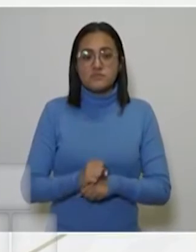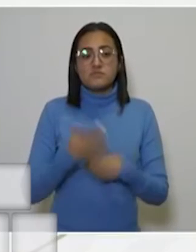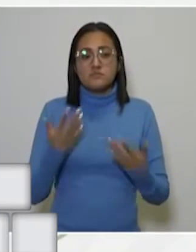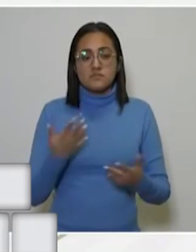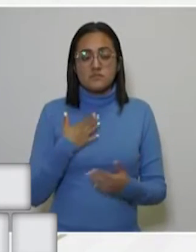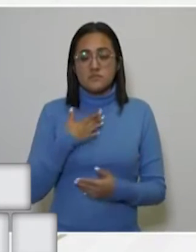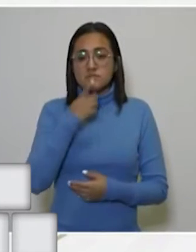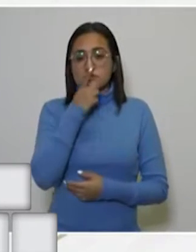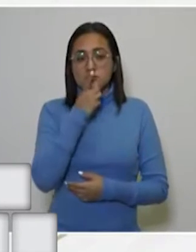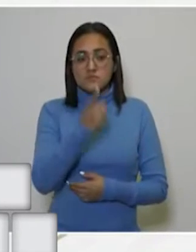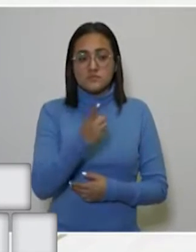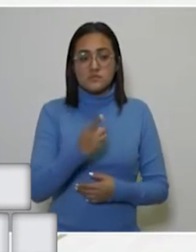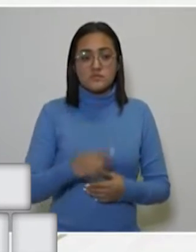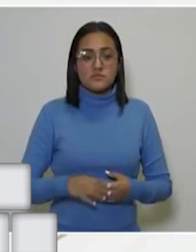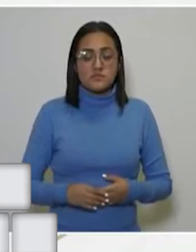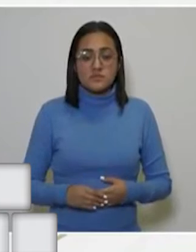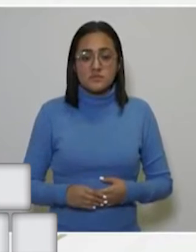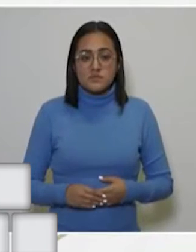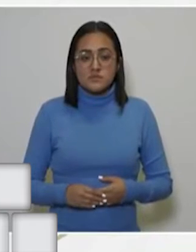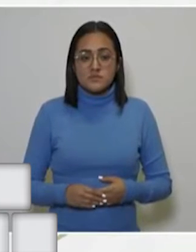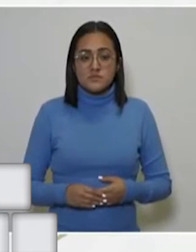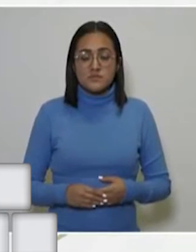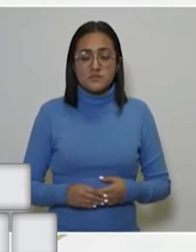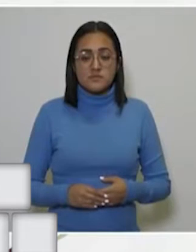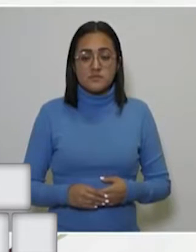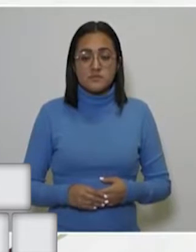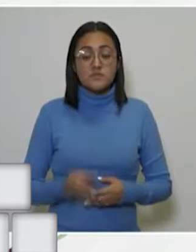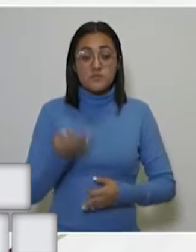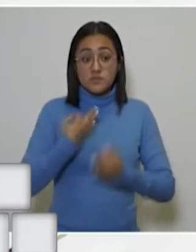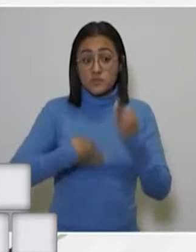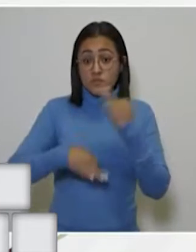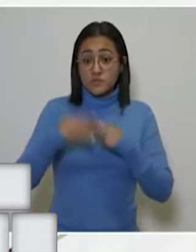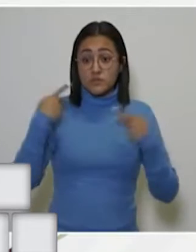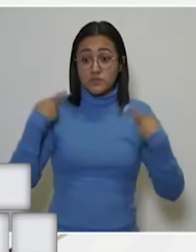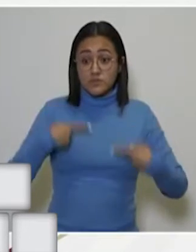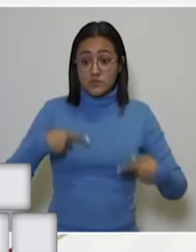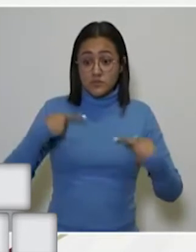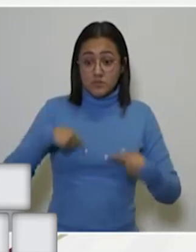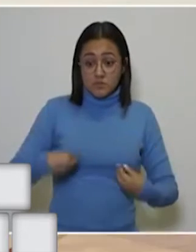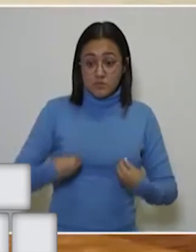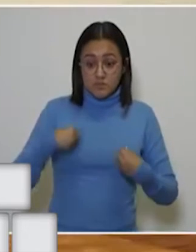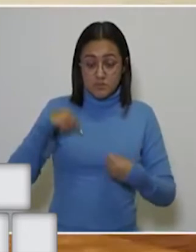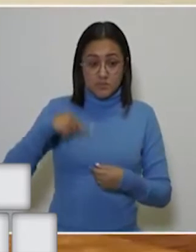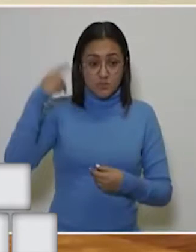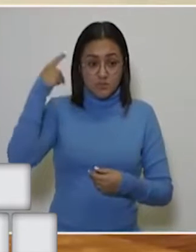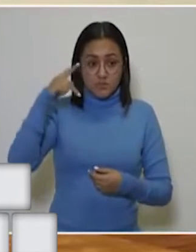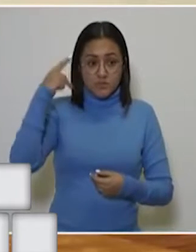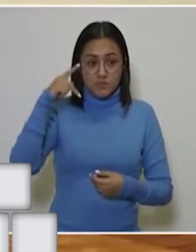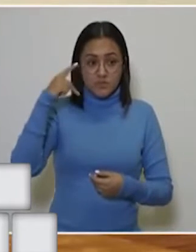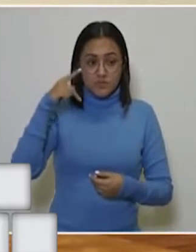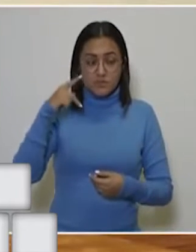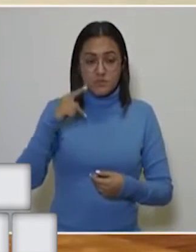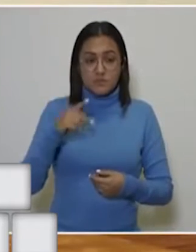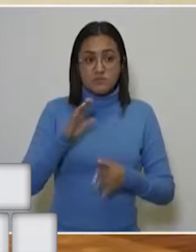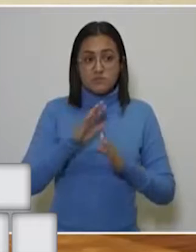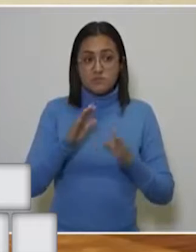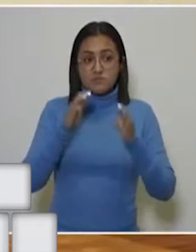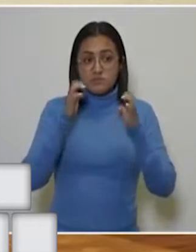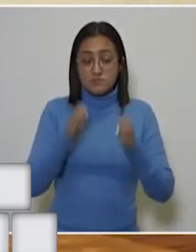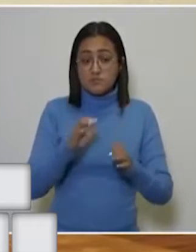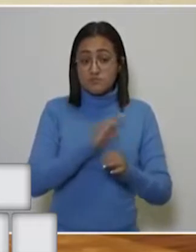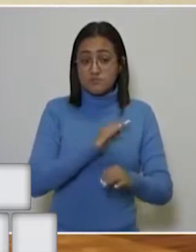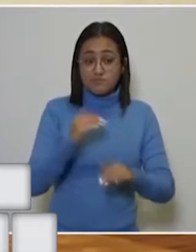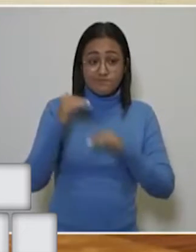yo decirles a todos los poblanos, poblanas, que estamos en el límite de